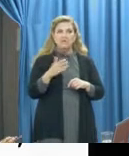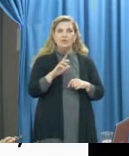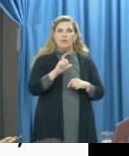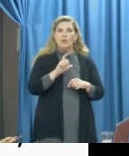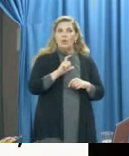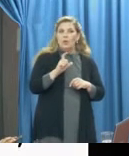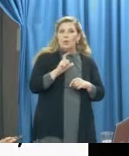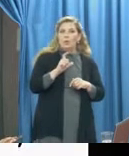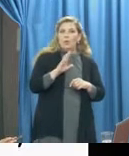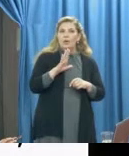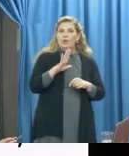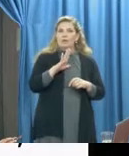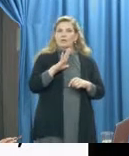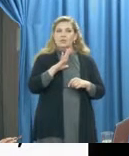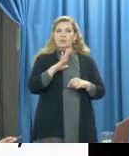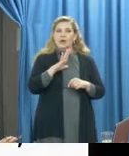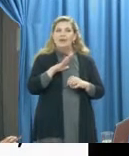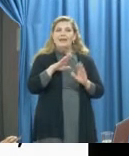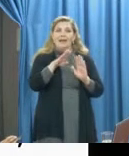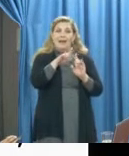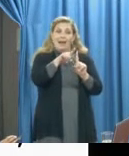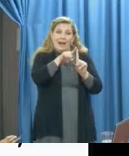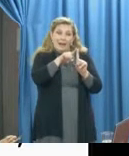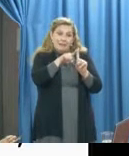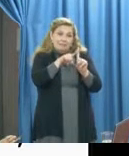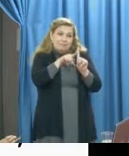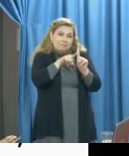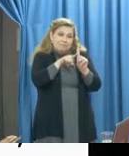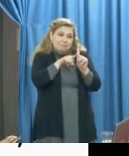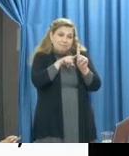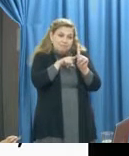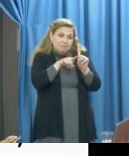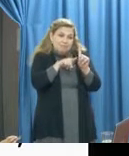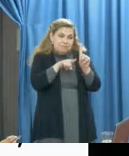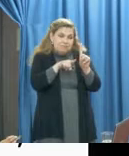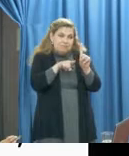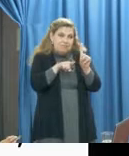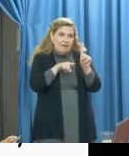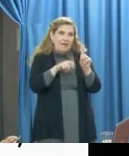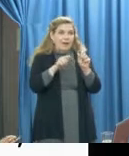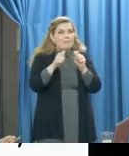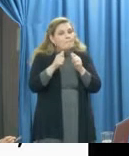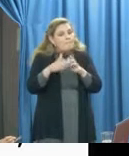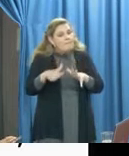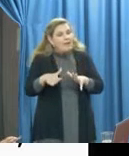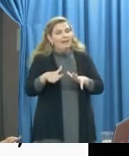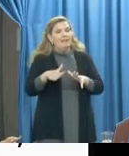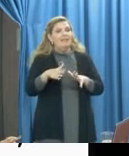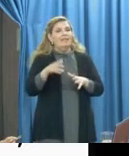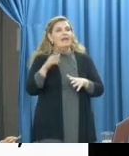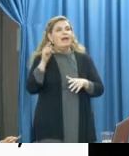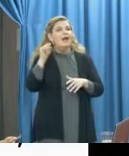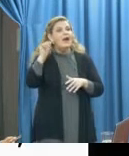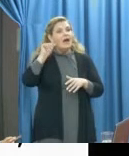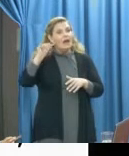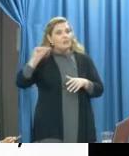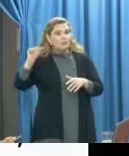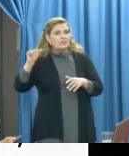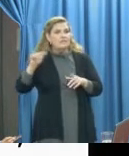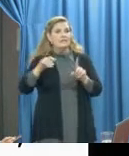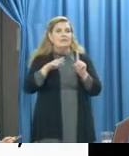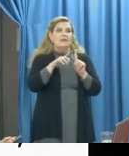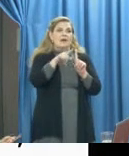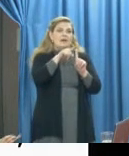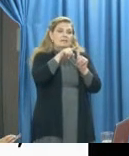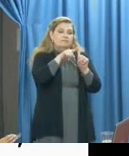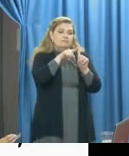encontramos registros aquí en estas frecuencias, ya nos clasifican la pérdida auditiva en leve,